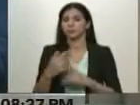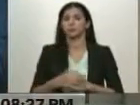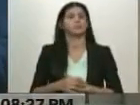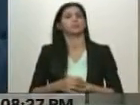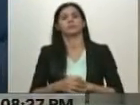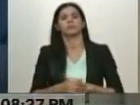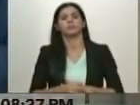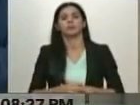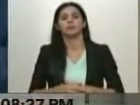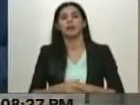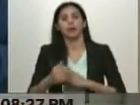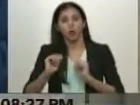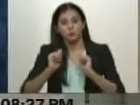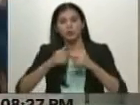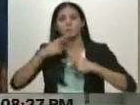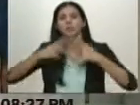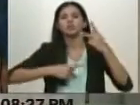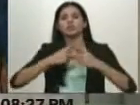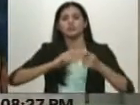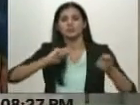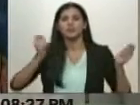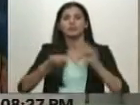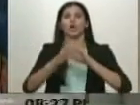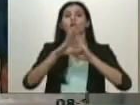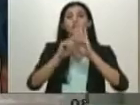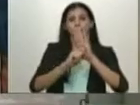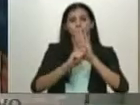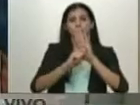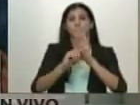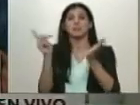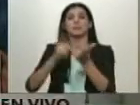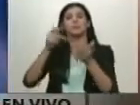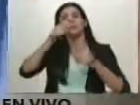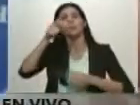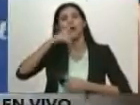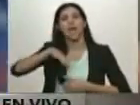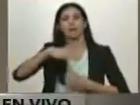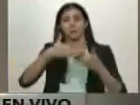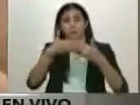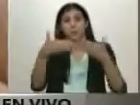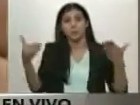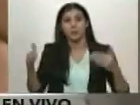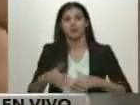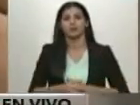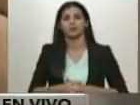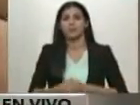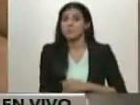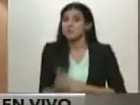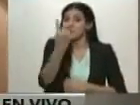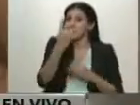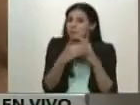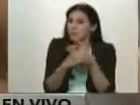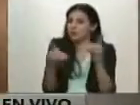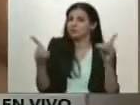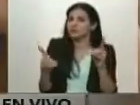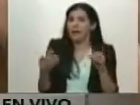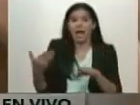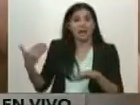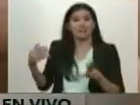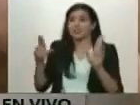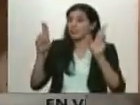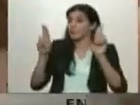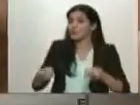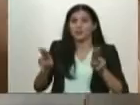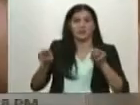el proceso popular constituyente, proceso más democrático que jamás se haya vivido y creo que se